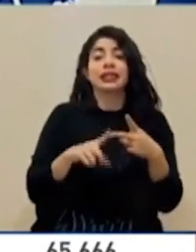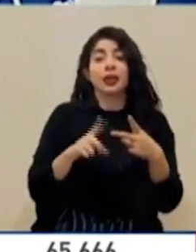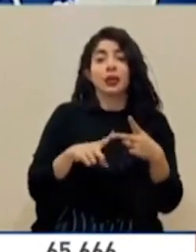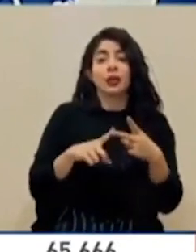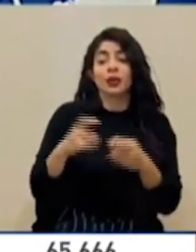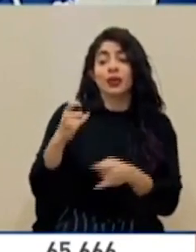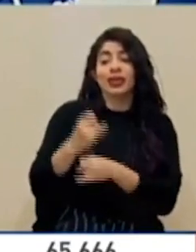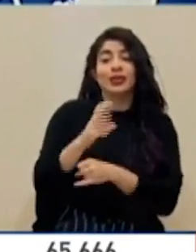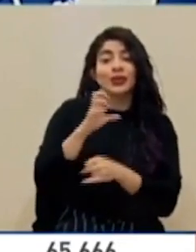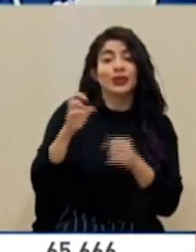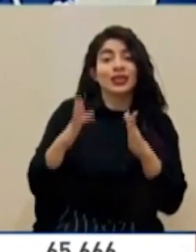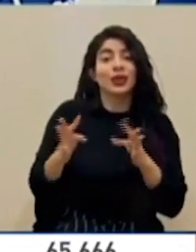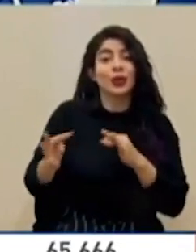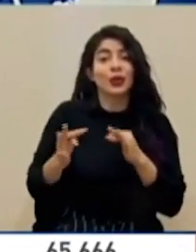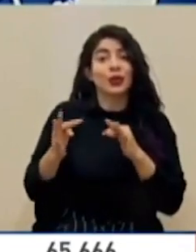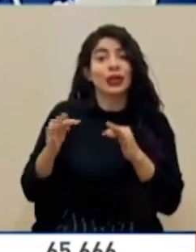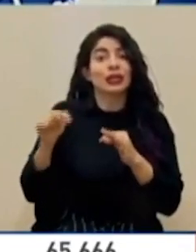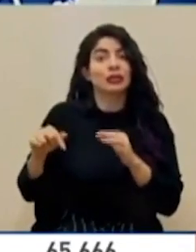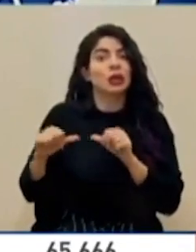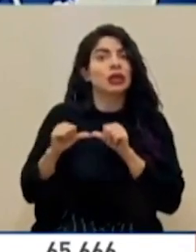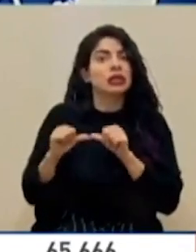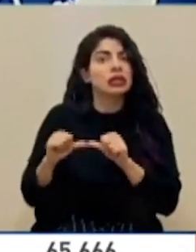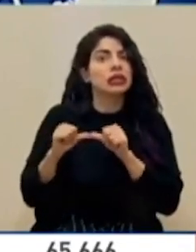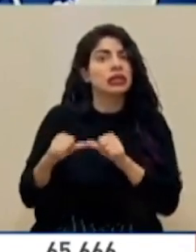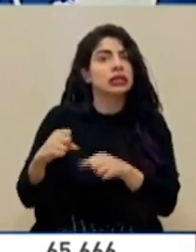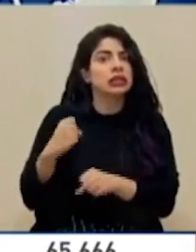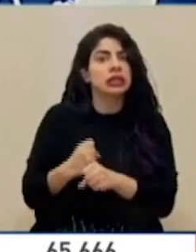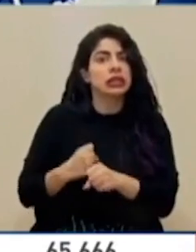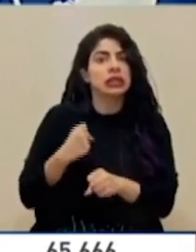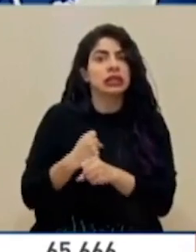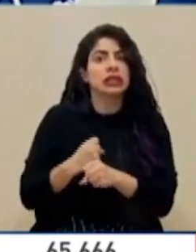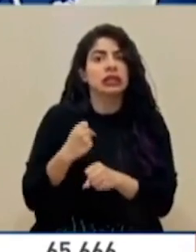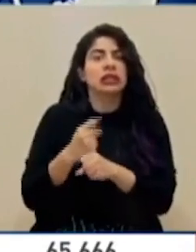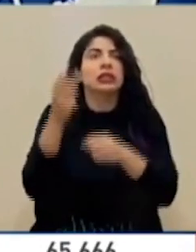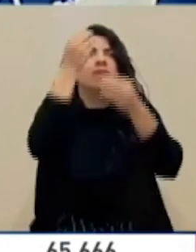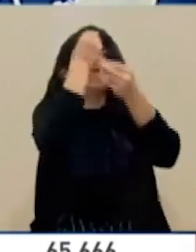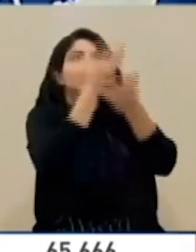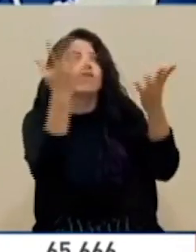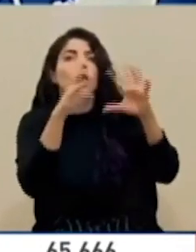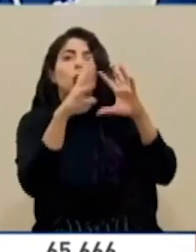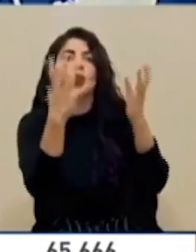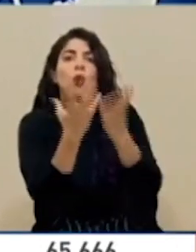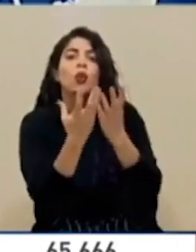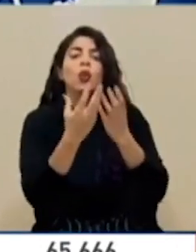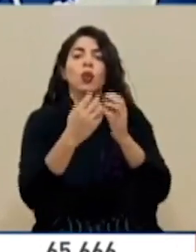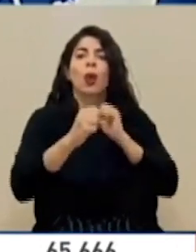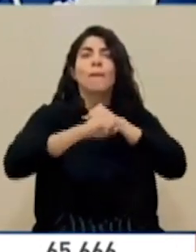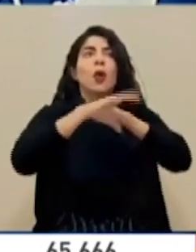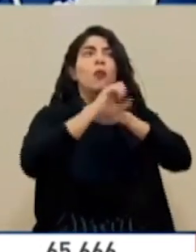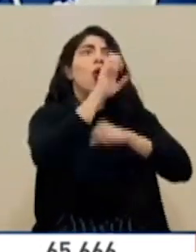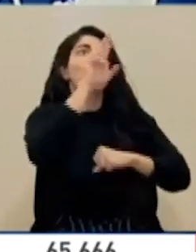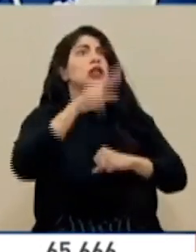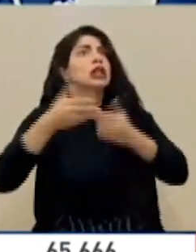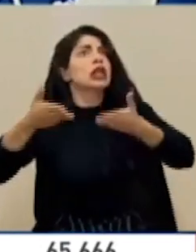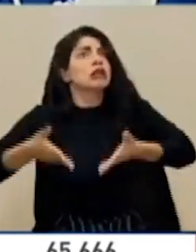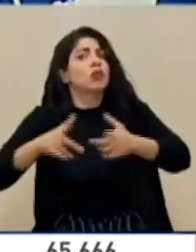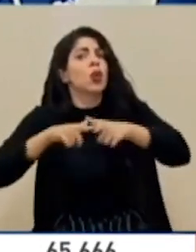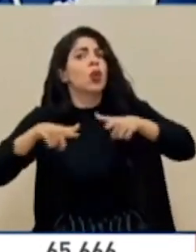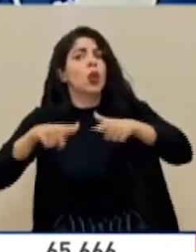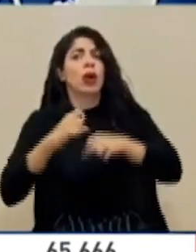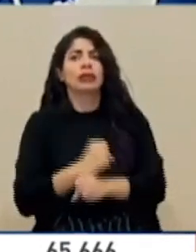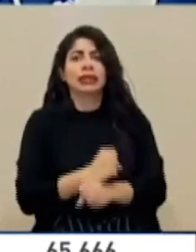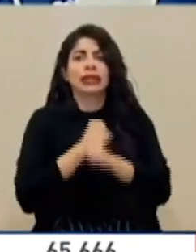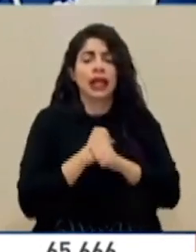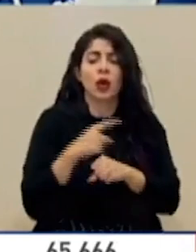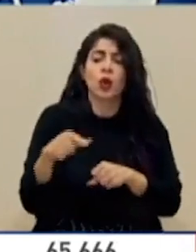Instituto Costarricense de Turismo no ha dejado de hacer, es comunicarle al mundo y promocionar a Costa Rica como un destino seguro, como un destino